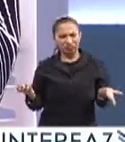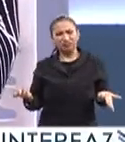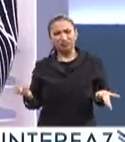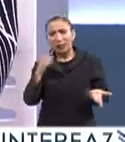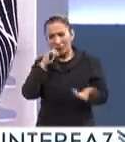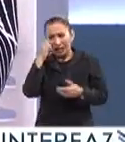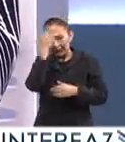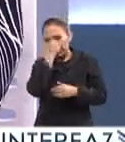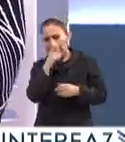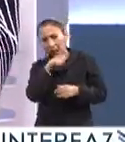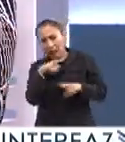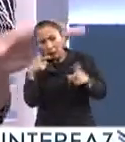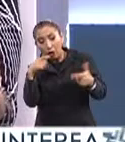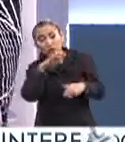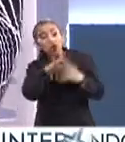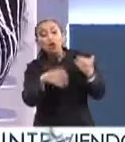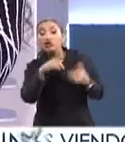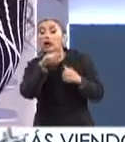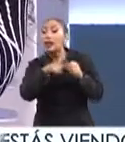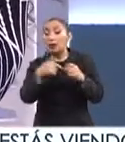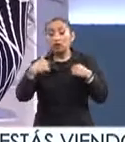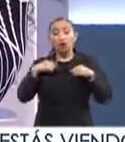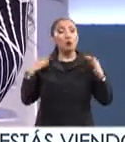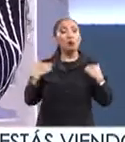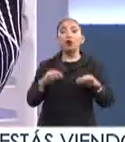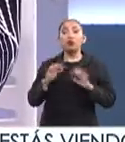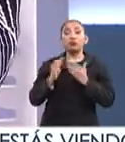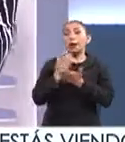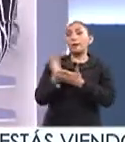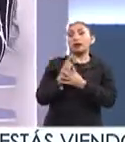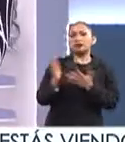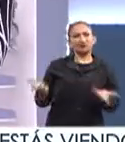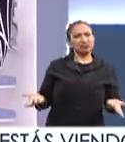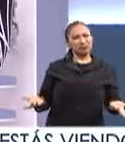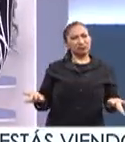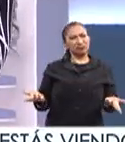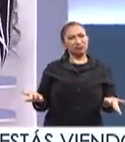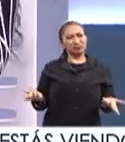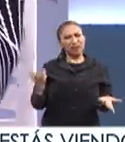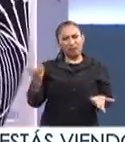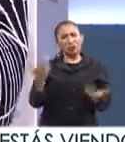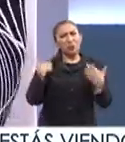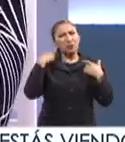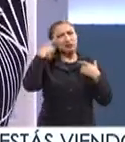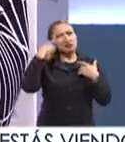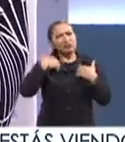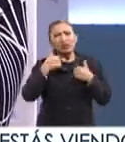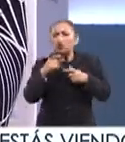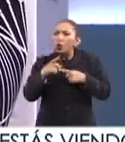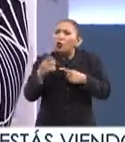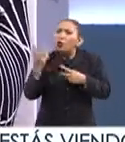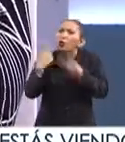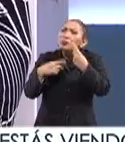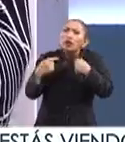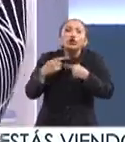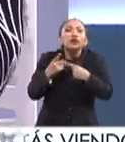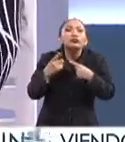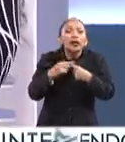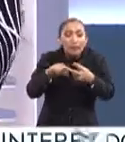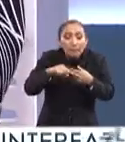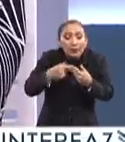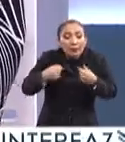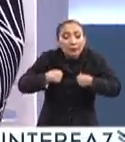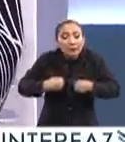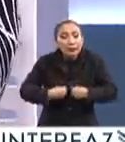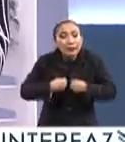los estudios de lenguas, todos son animales menos los humanos, ¿no? Entonces, esa falta de comprensión de dónde venimos y de que